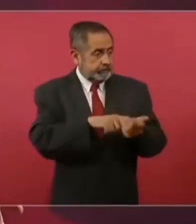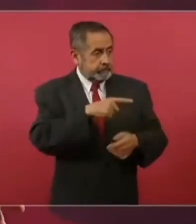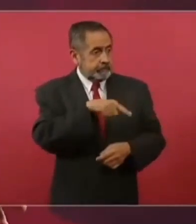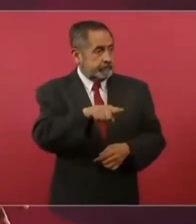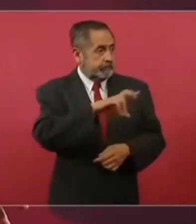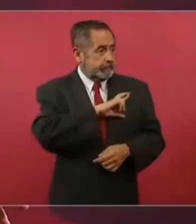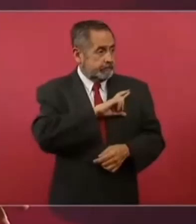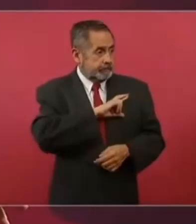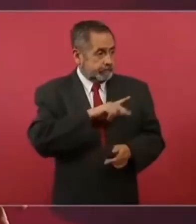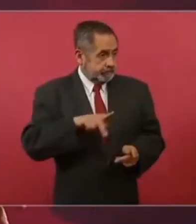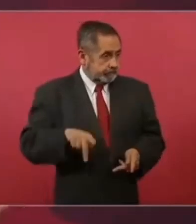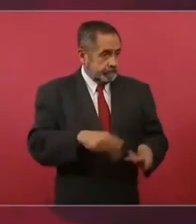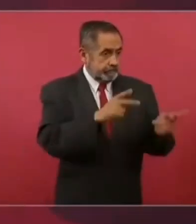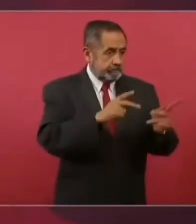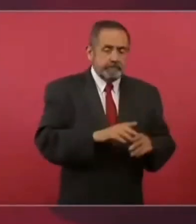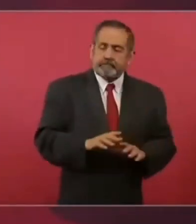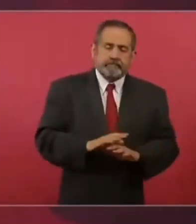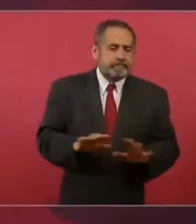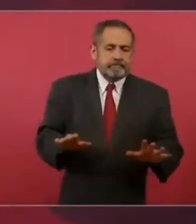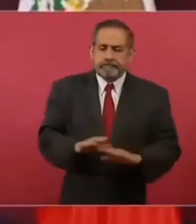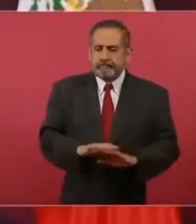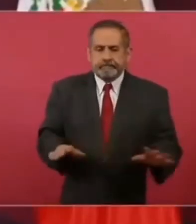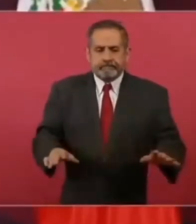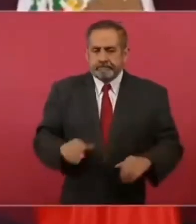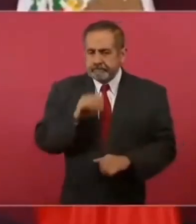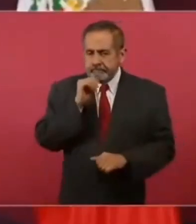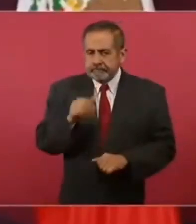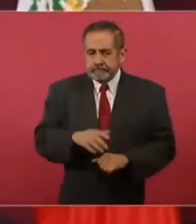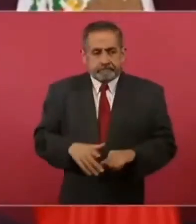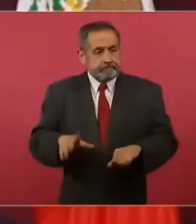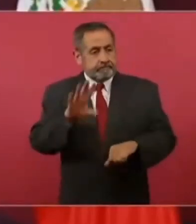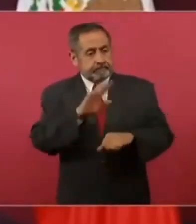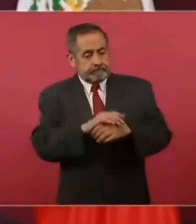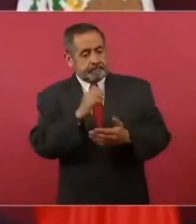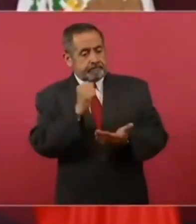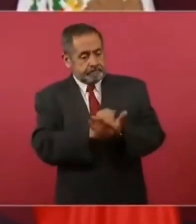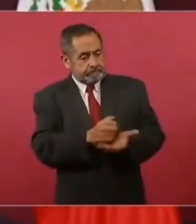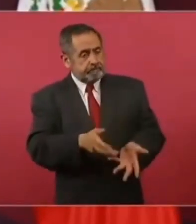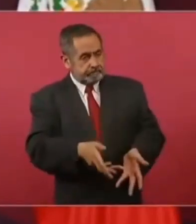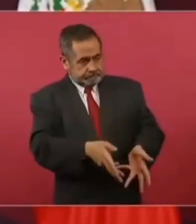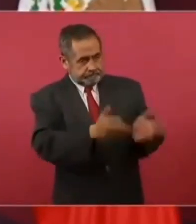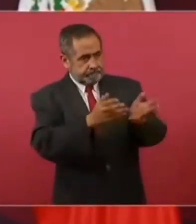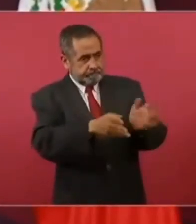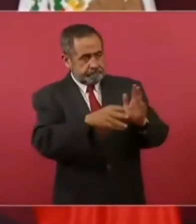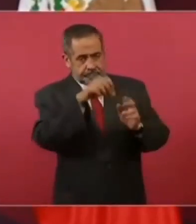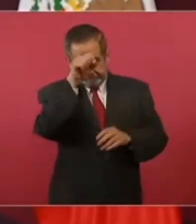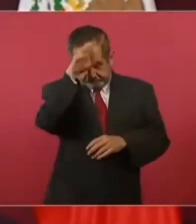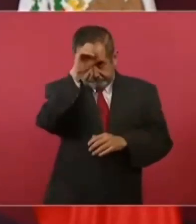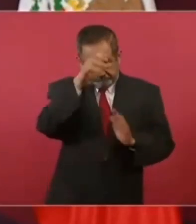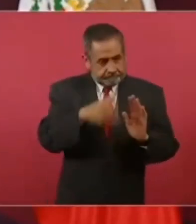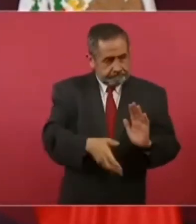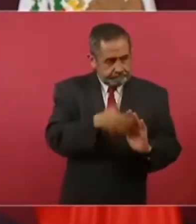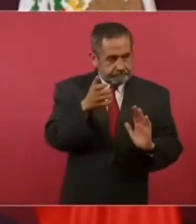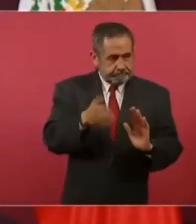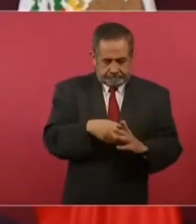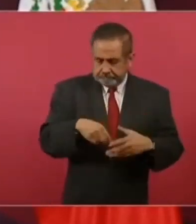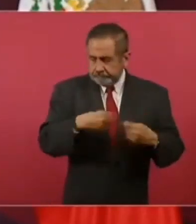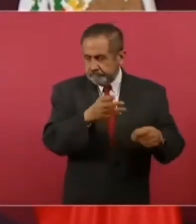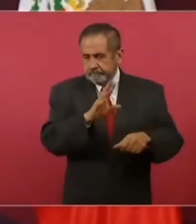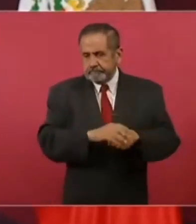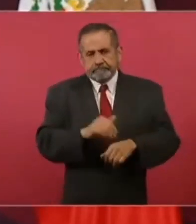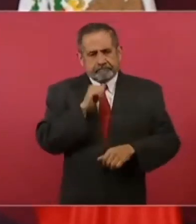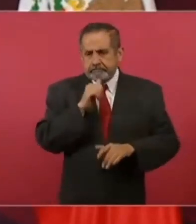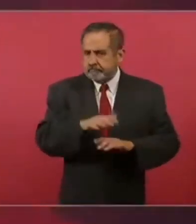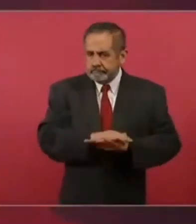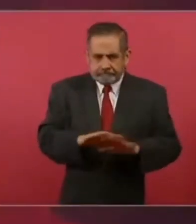ya no hay concesiones para la explotación minera, no hay concesiones